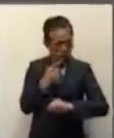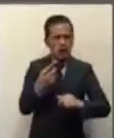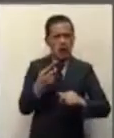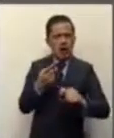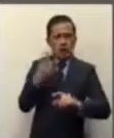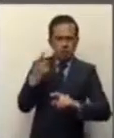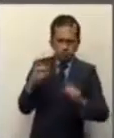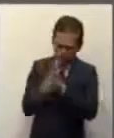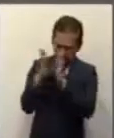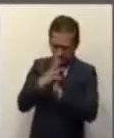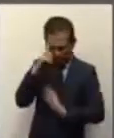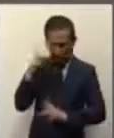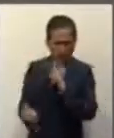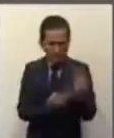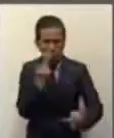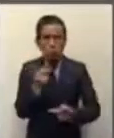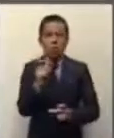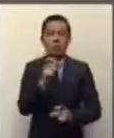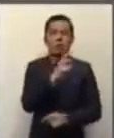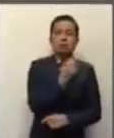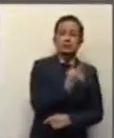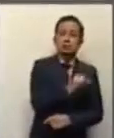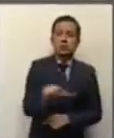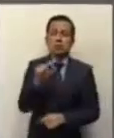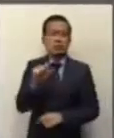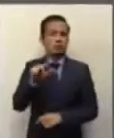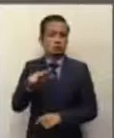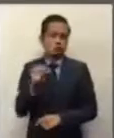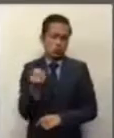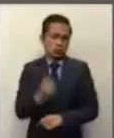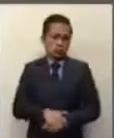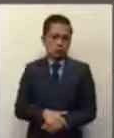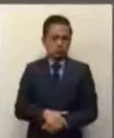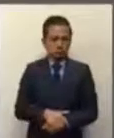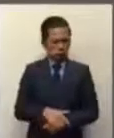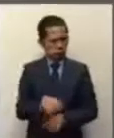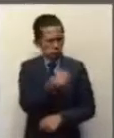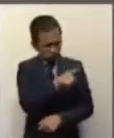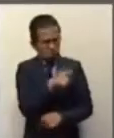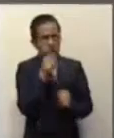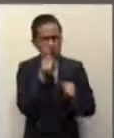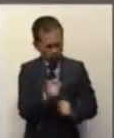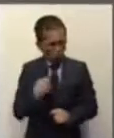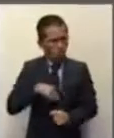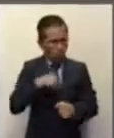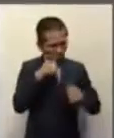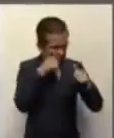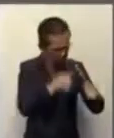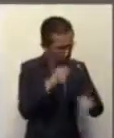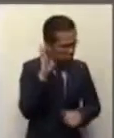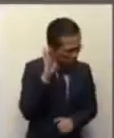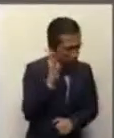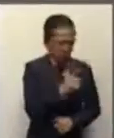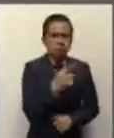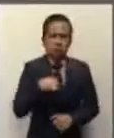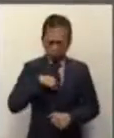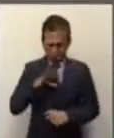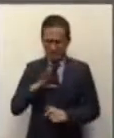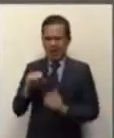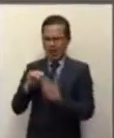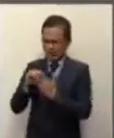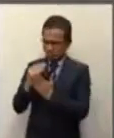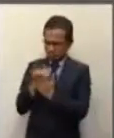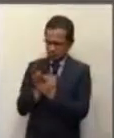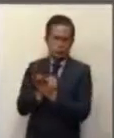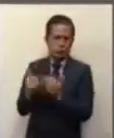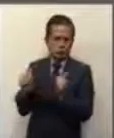cabo del 25 al 28 de octubre. Les decimos que tengan la certeza que serán escuchados y que contamos con los mecanismos establecidos